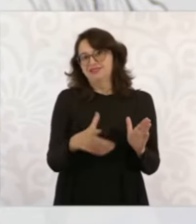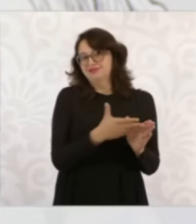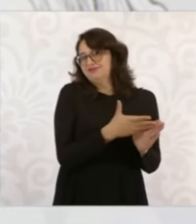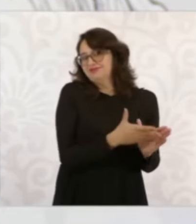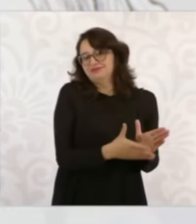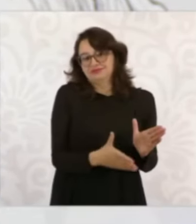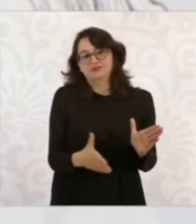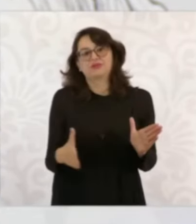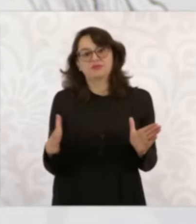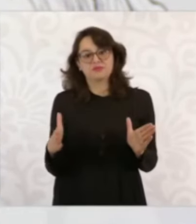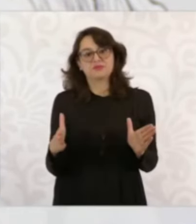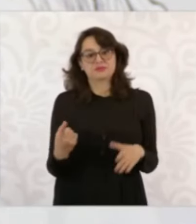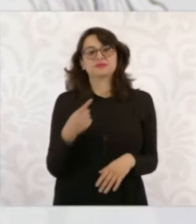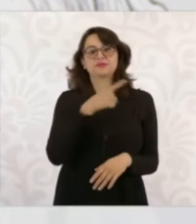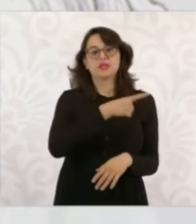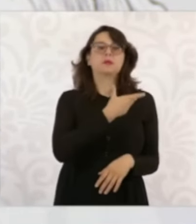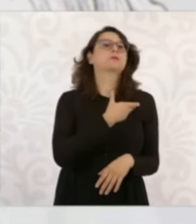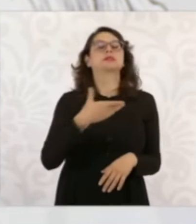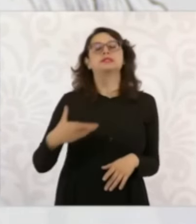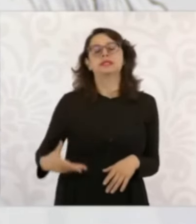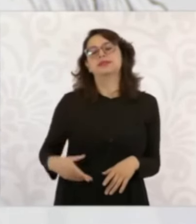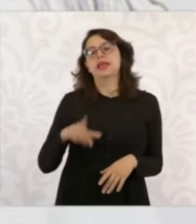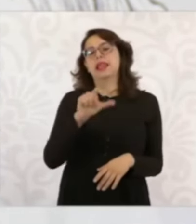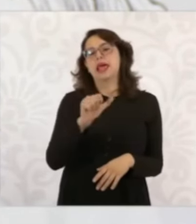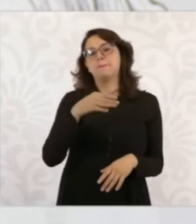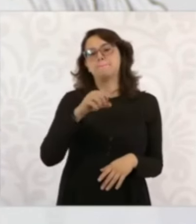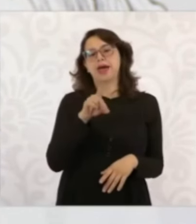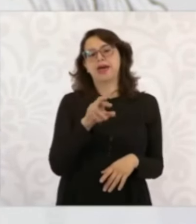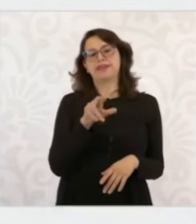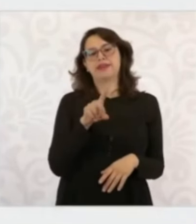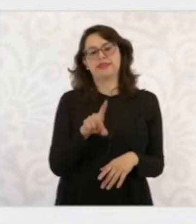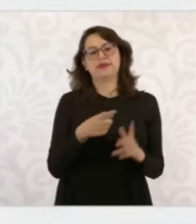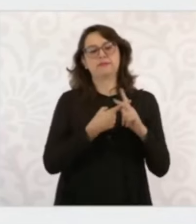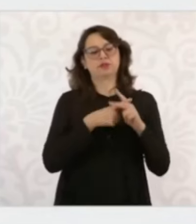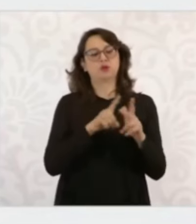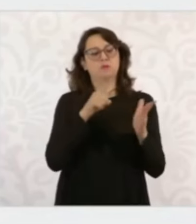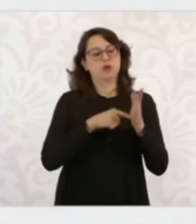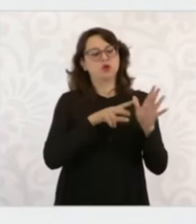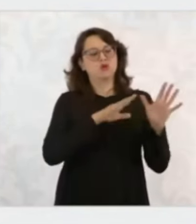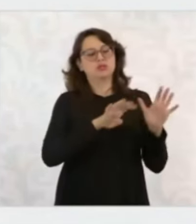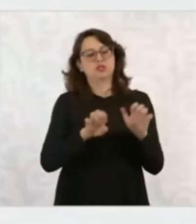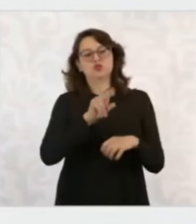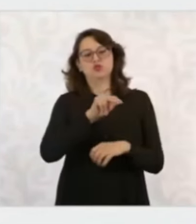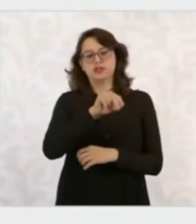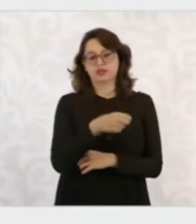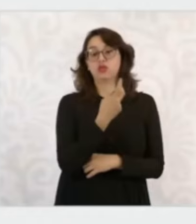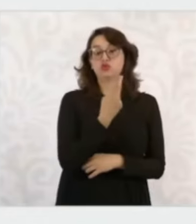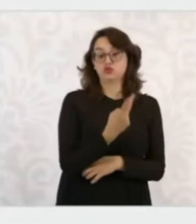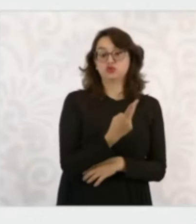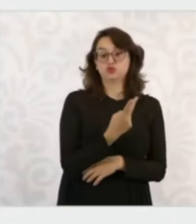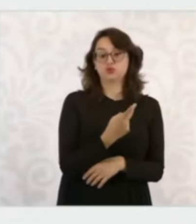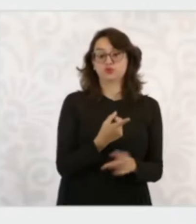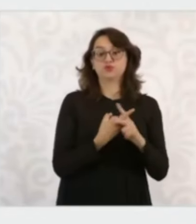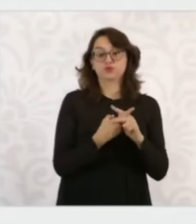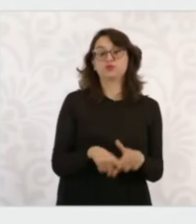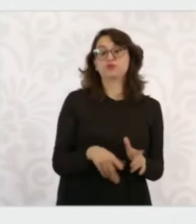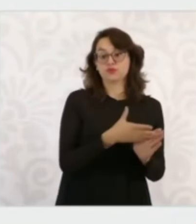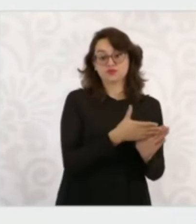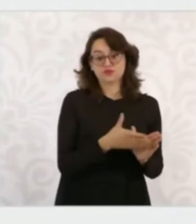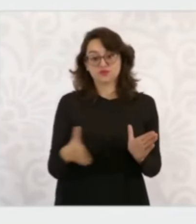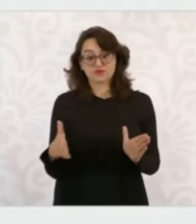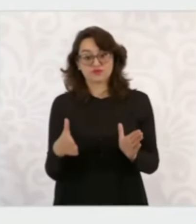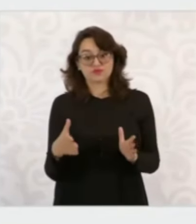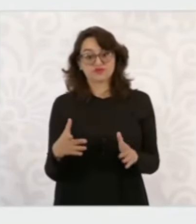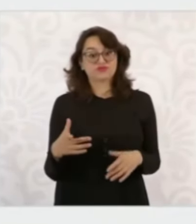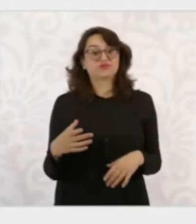con De la Madrid, que entró en el 82, y era una visión de que la educación pública